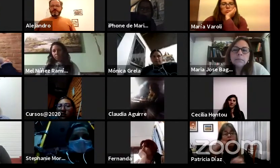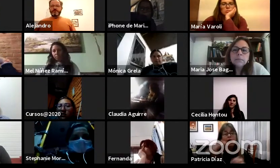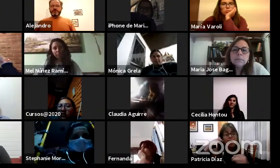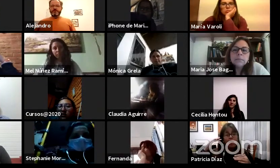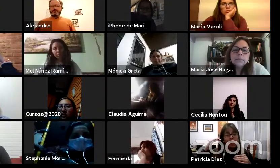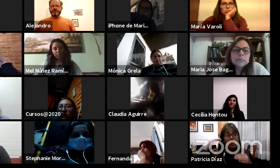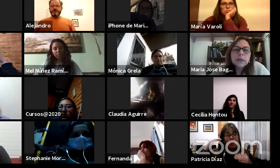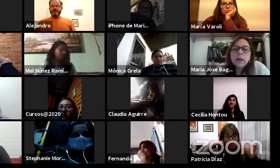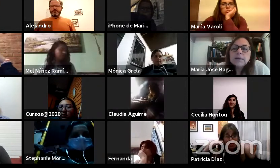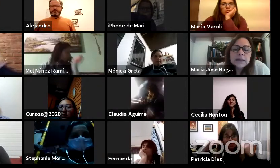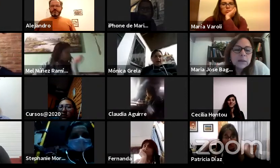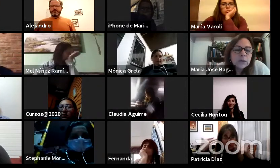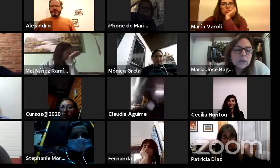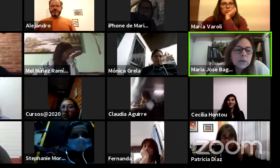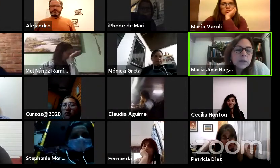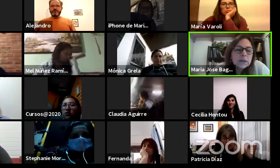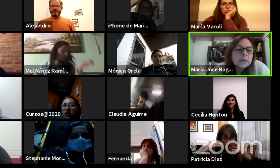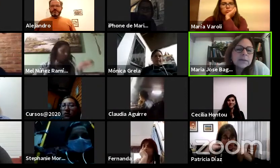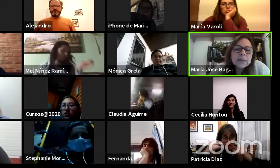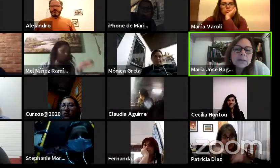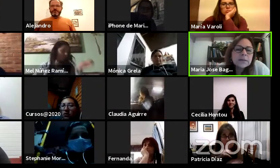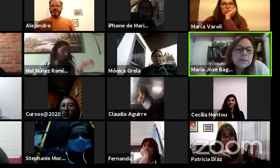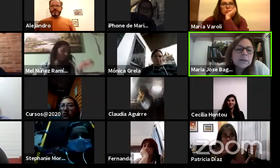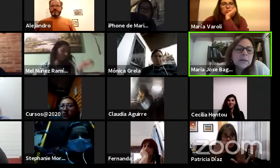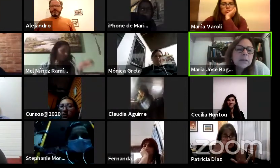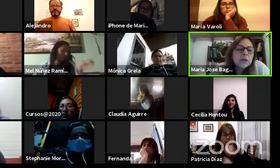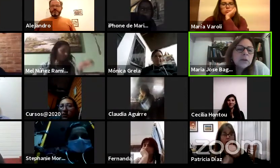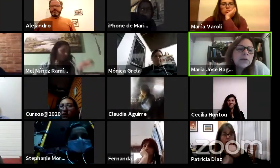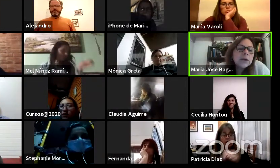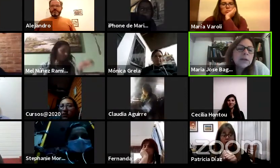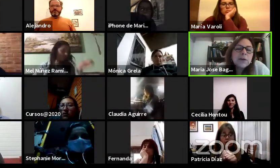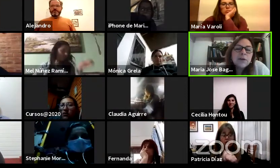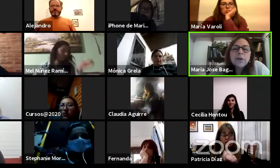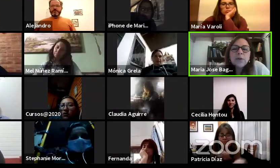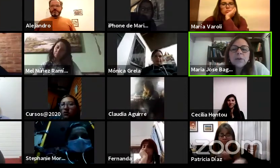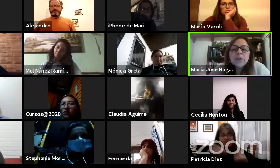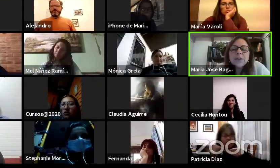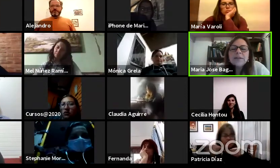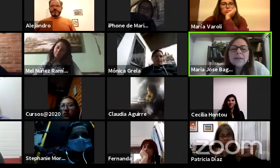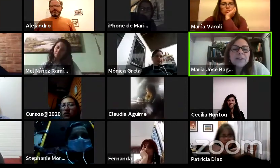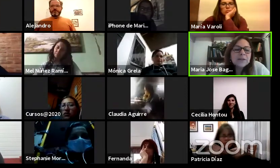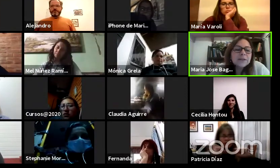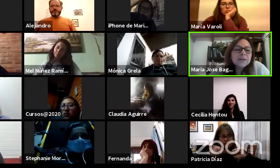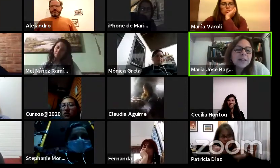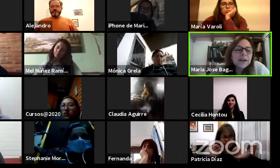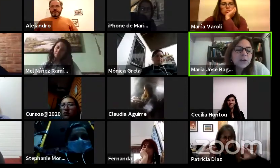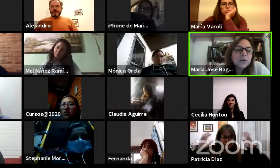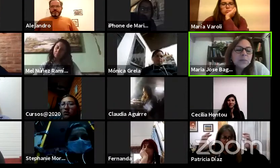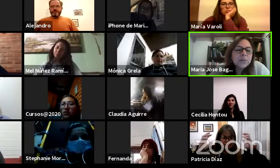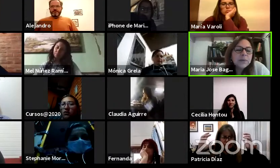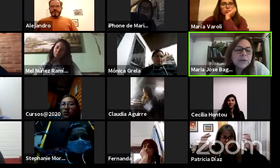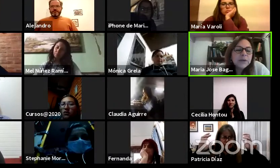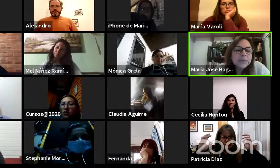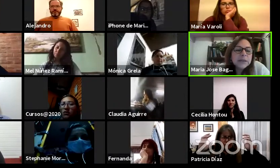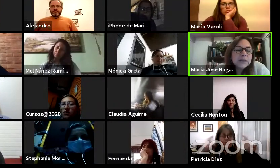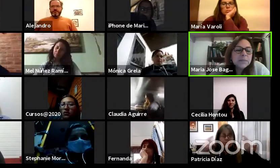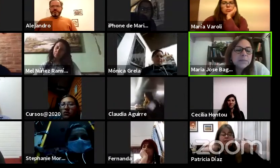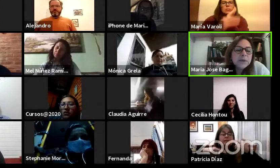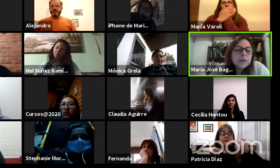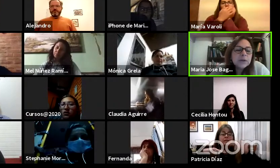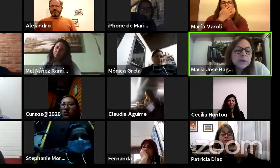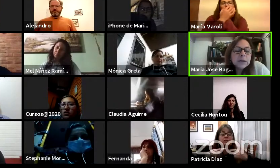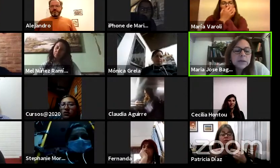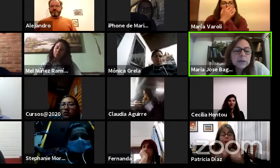¿Me escucharon? Sí, Lourdes, gracias. No sé, la otra Lourdes, si quiere contestar algo, pero en